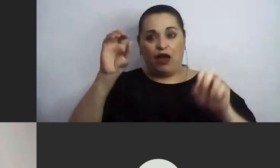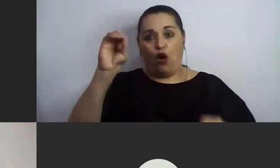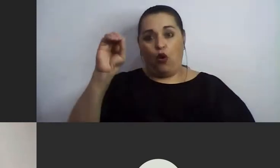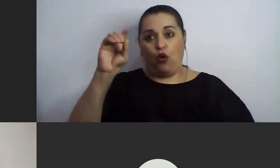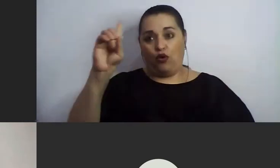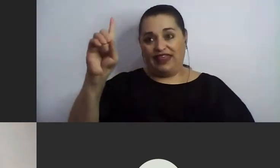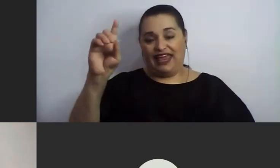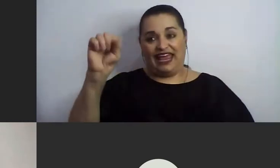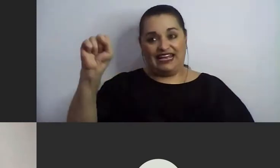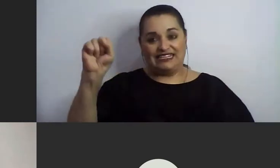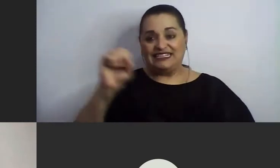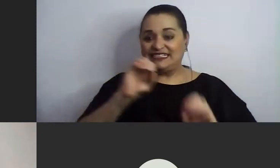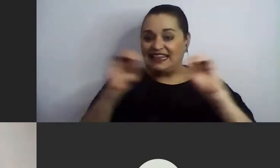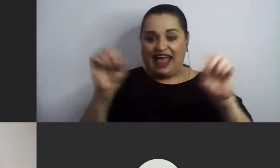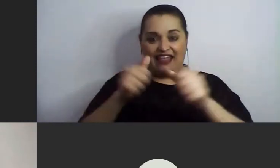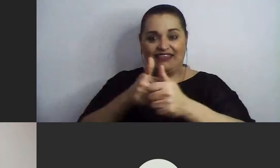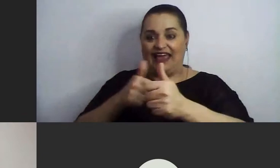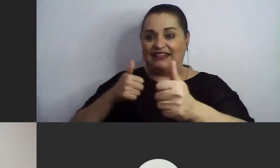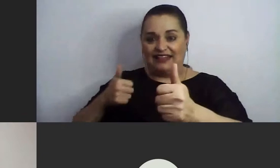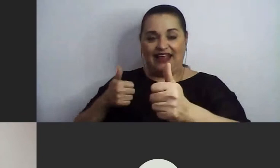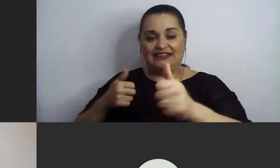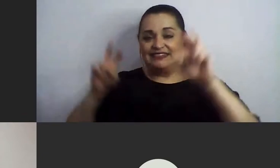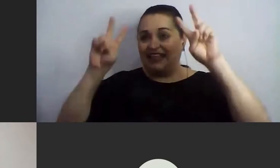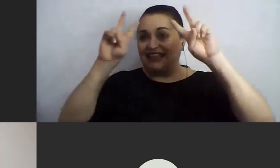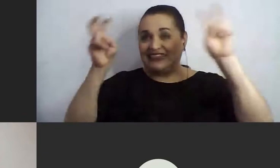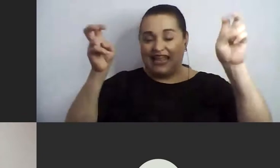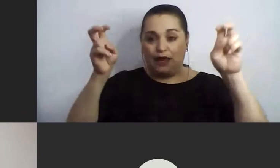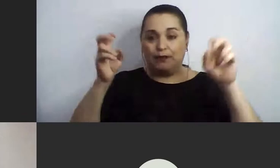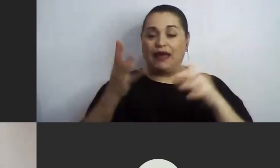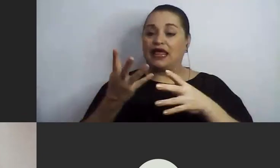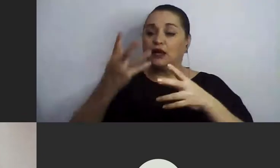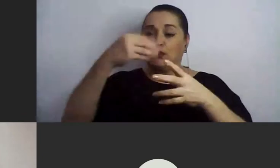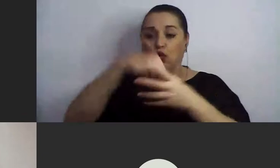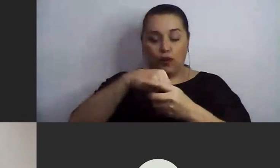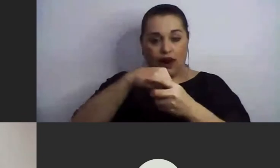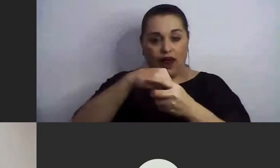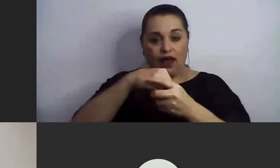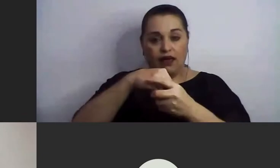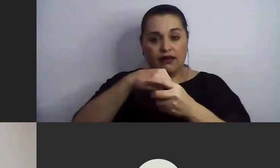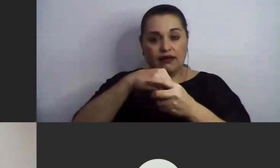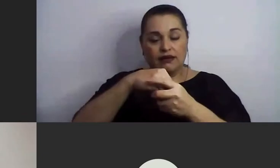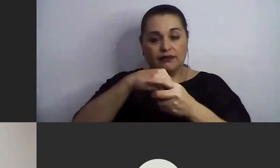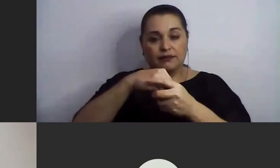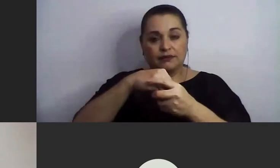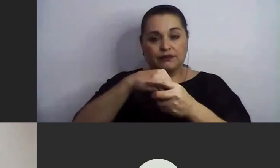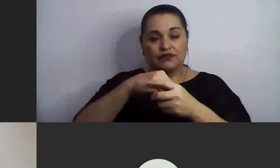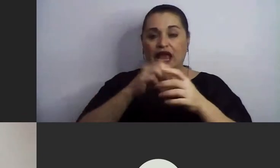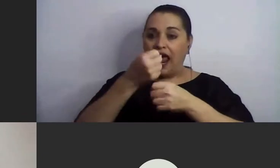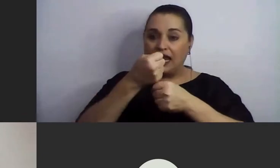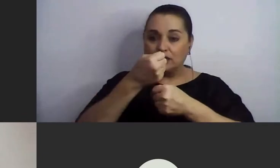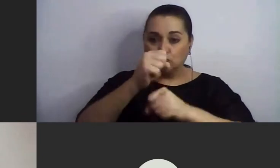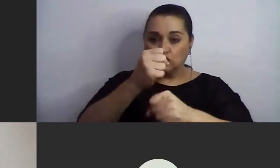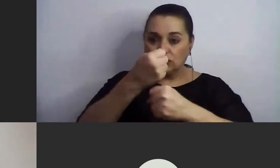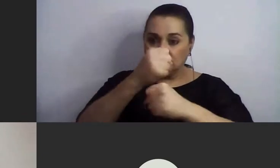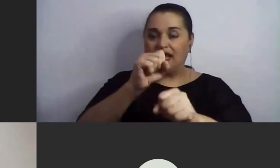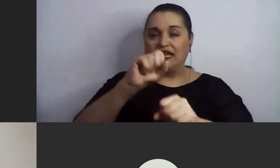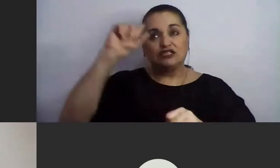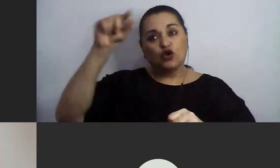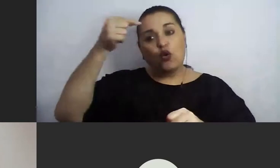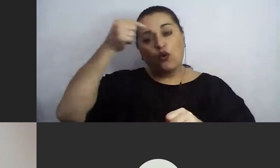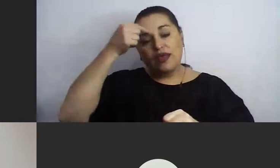es no dejar a nadie atrás el tema de involucrar a las a las municipalidades a los gobiernos